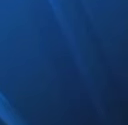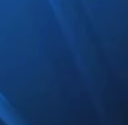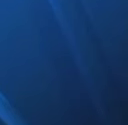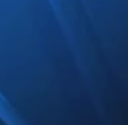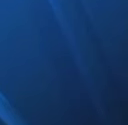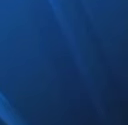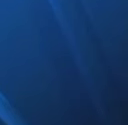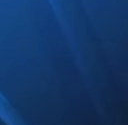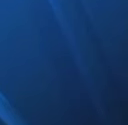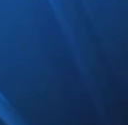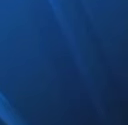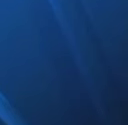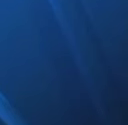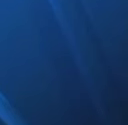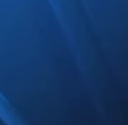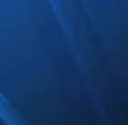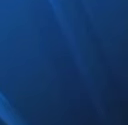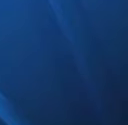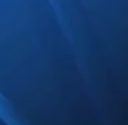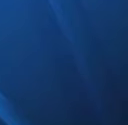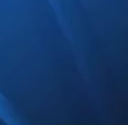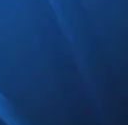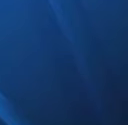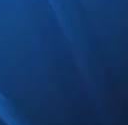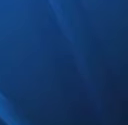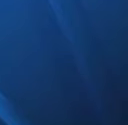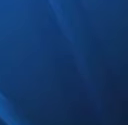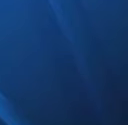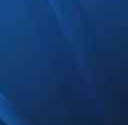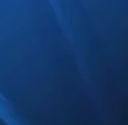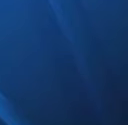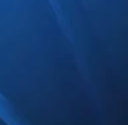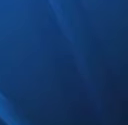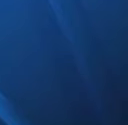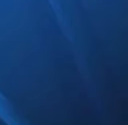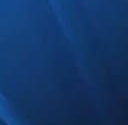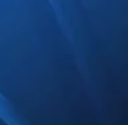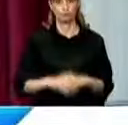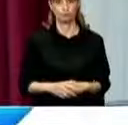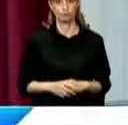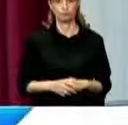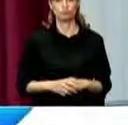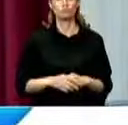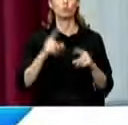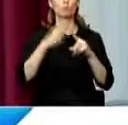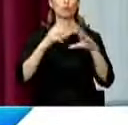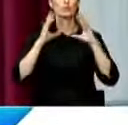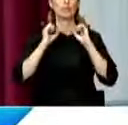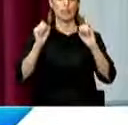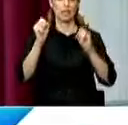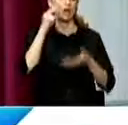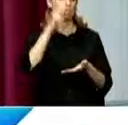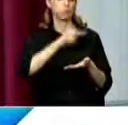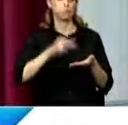que tiene solo 39 diputados oficialistas. Veremos cómo sigue. Las universidades, como dice Pichetto, ellos creen que ganan,